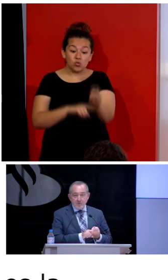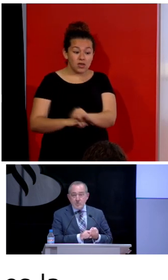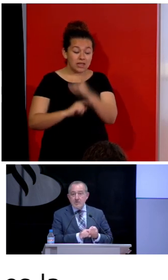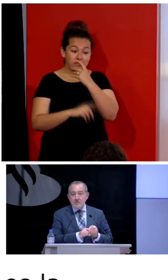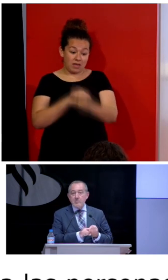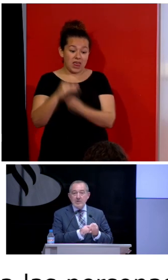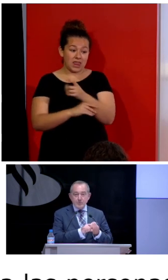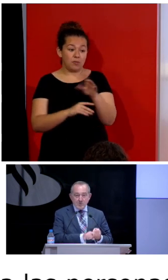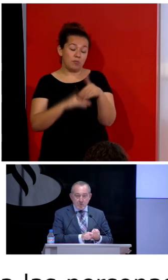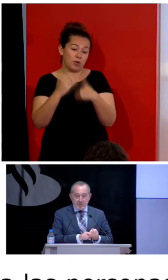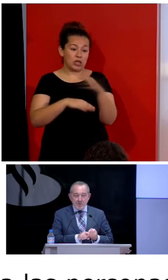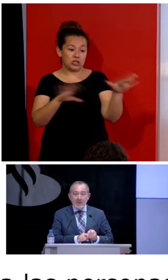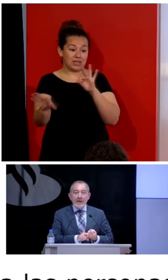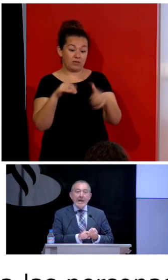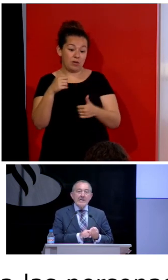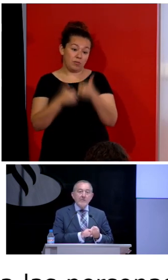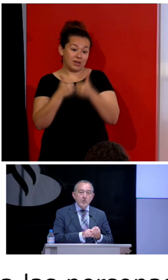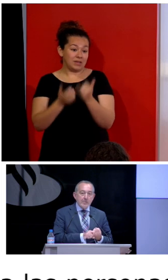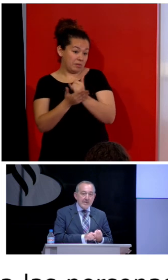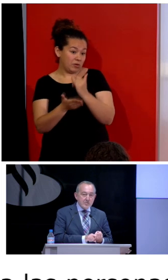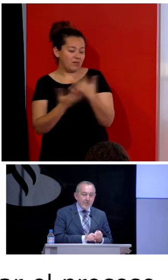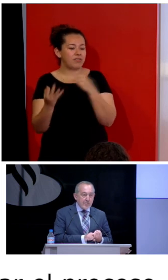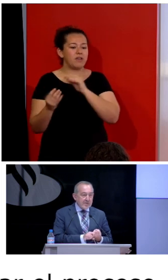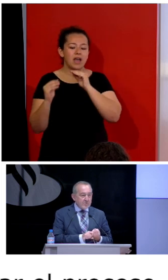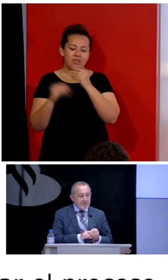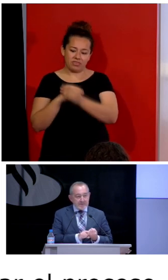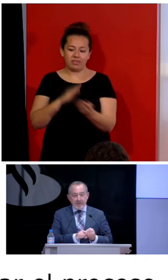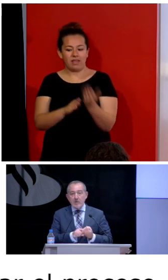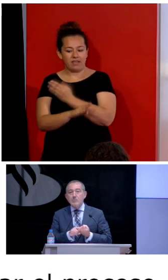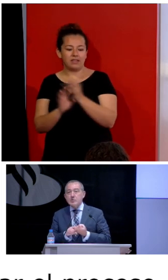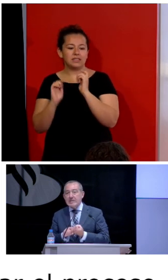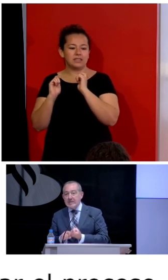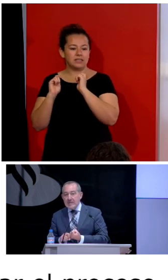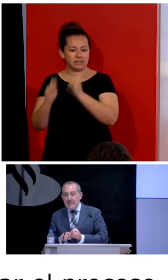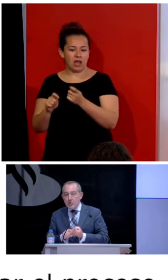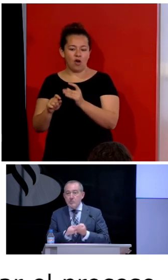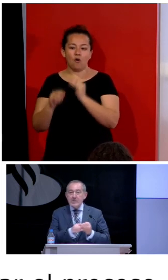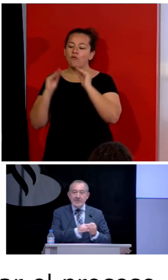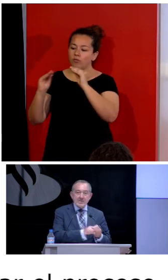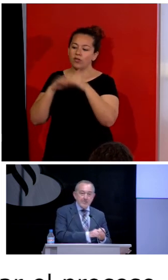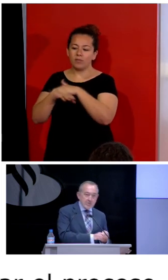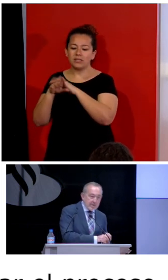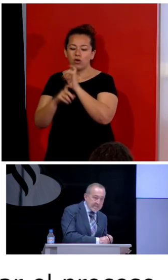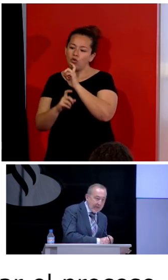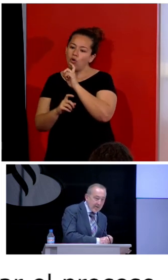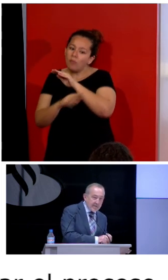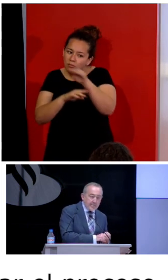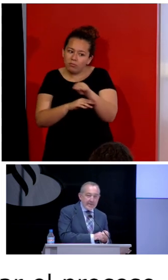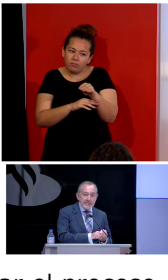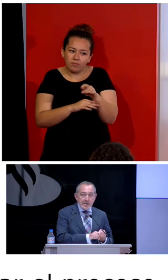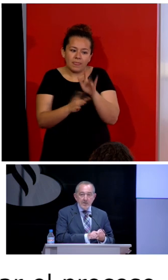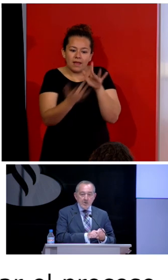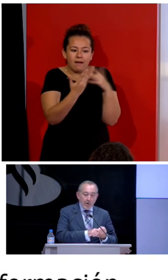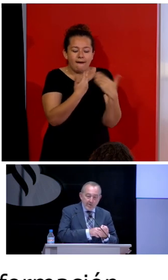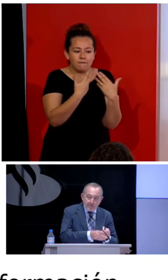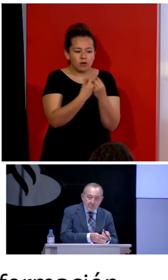el proceso selectivo, las pruebas de los exámenes, hay que formarles una formación básica de cómo tratar a esas personas a la hora de